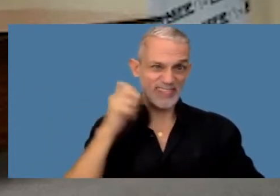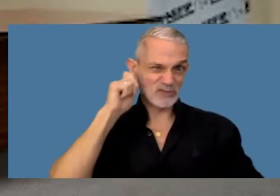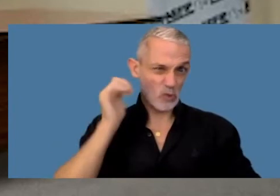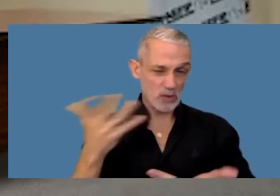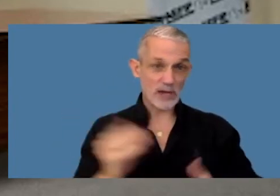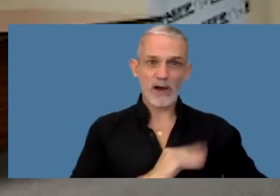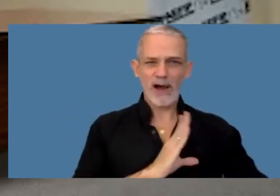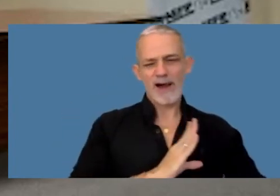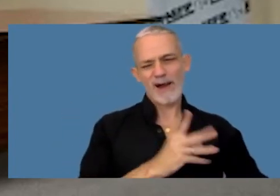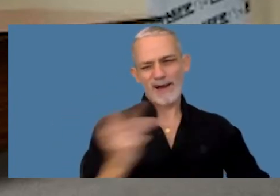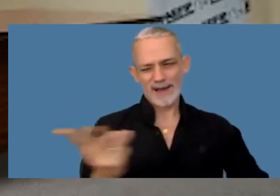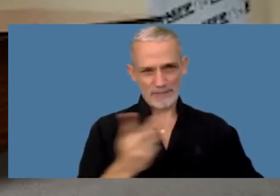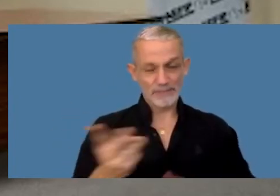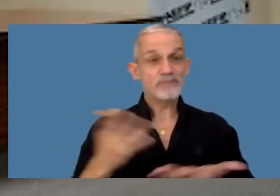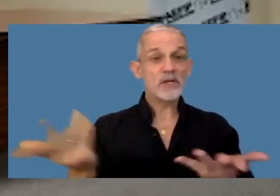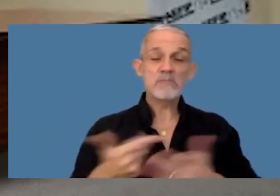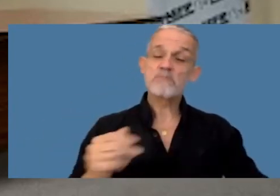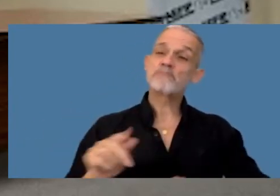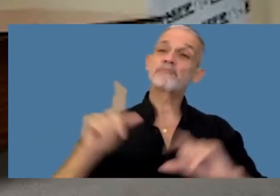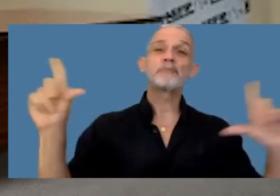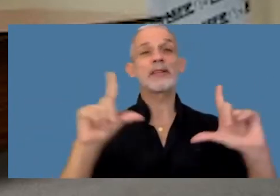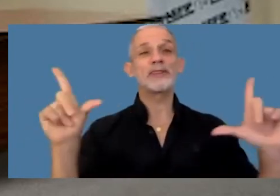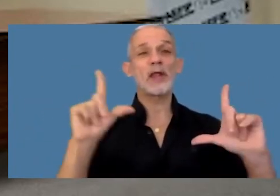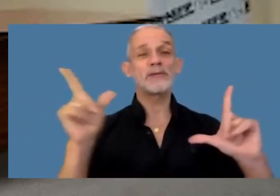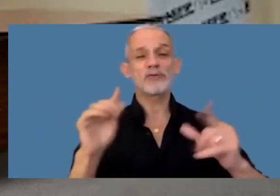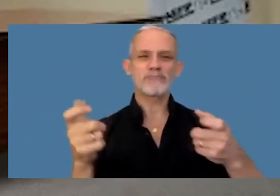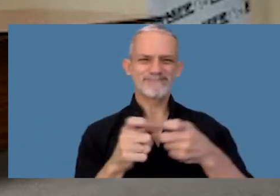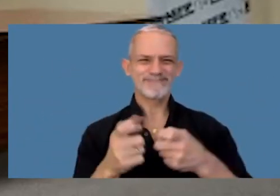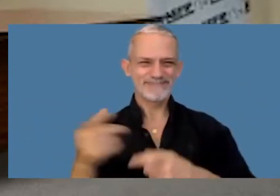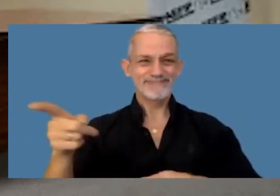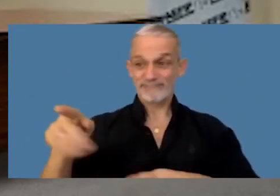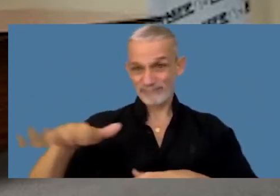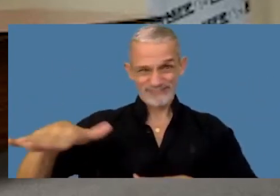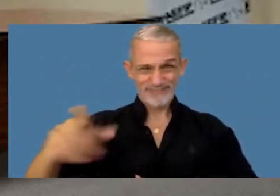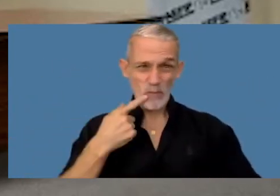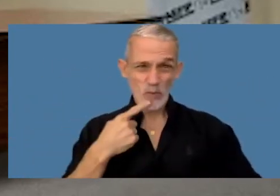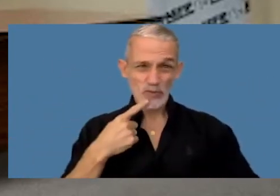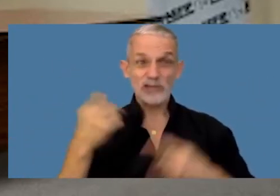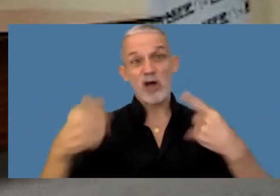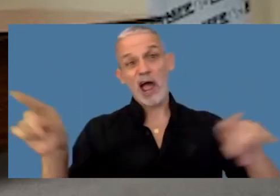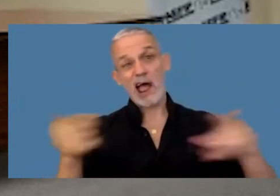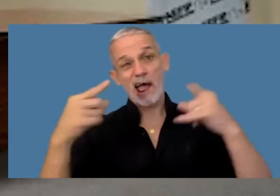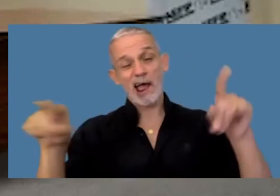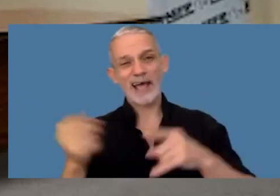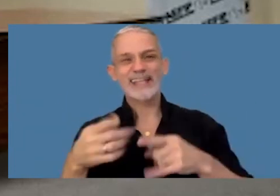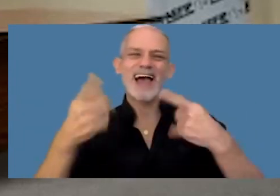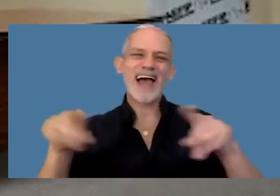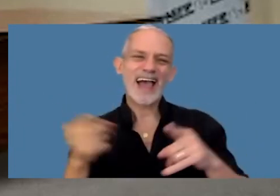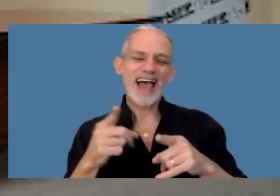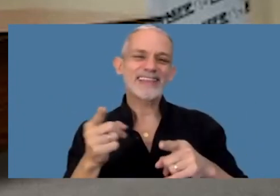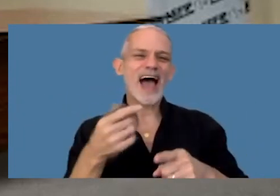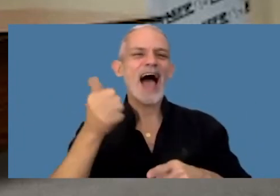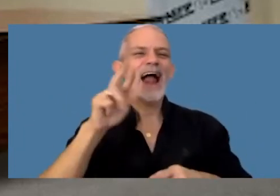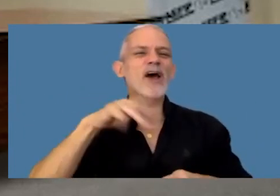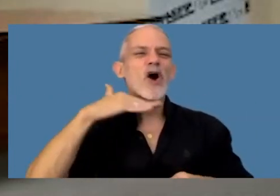a un programa de televisión, este chico a cantar, y canta la canción de Arjona,